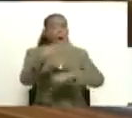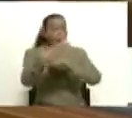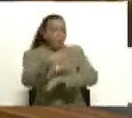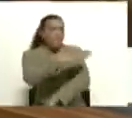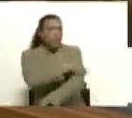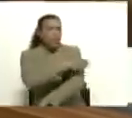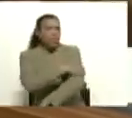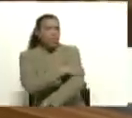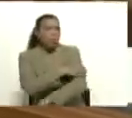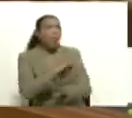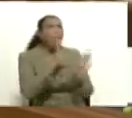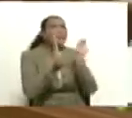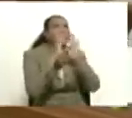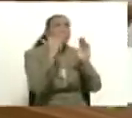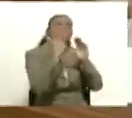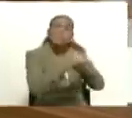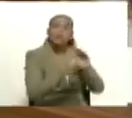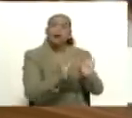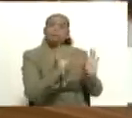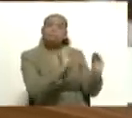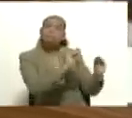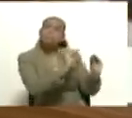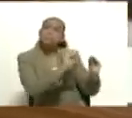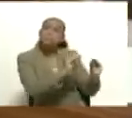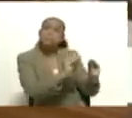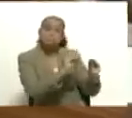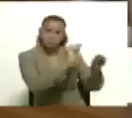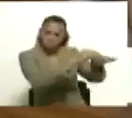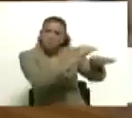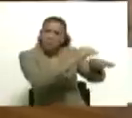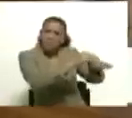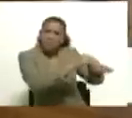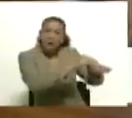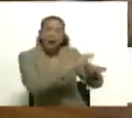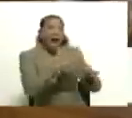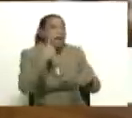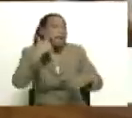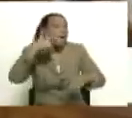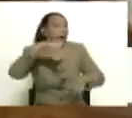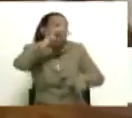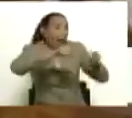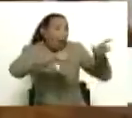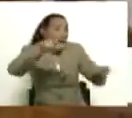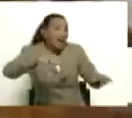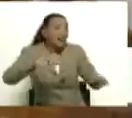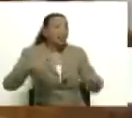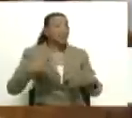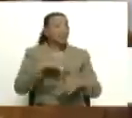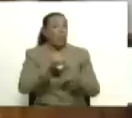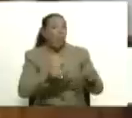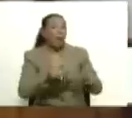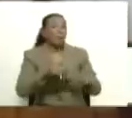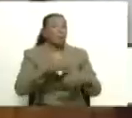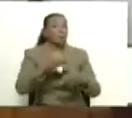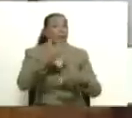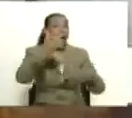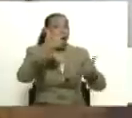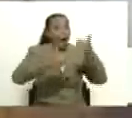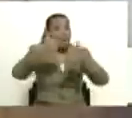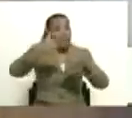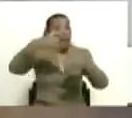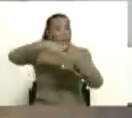a toda la oposición venezolana, a la que anda concursando en unas primarias, pero